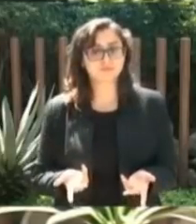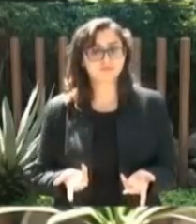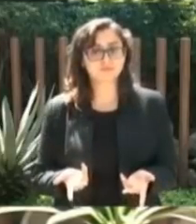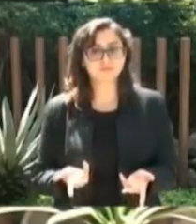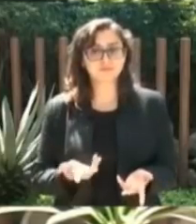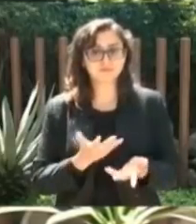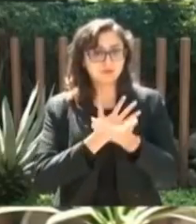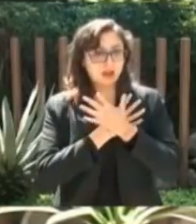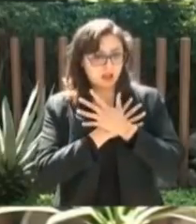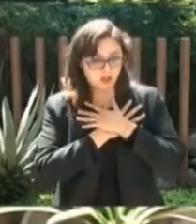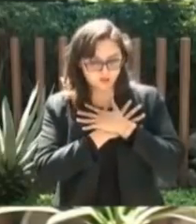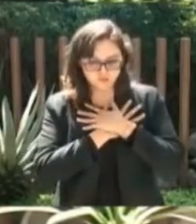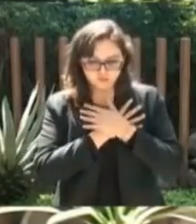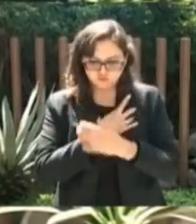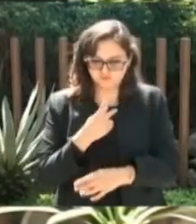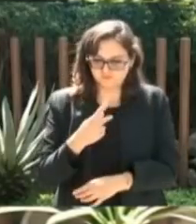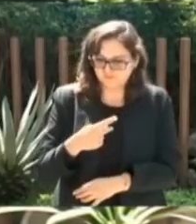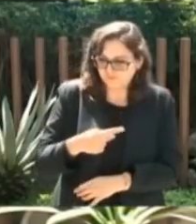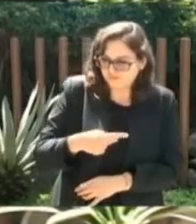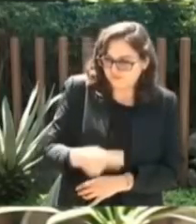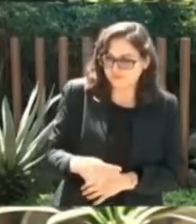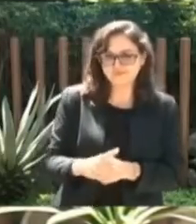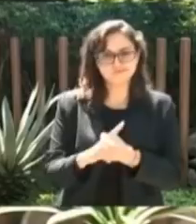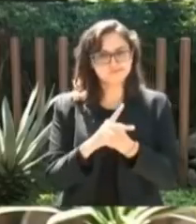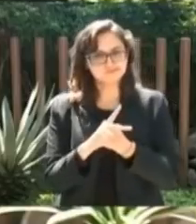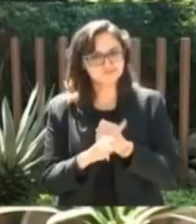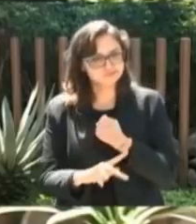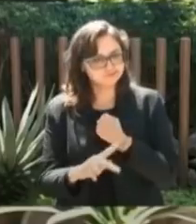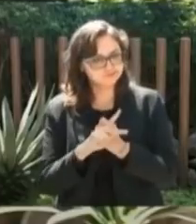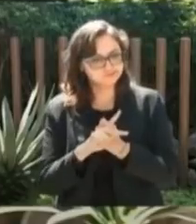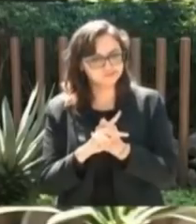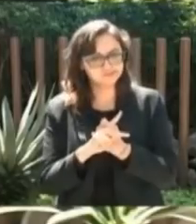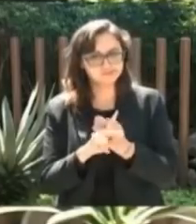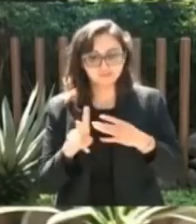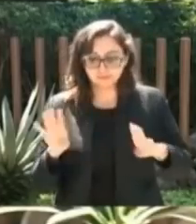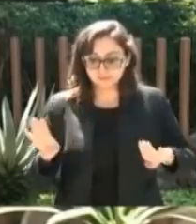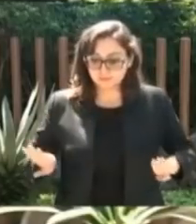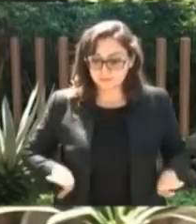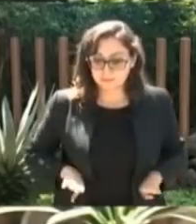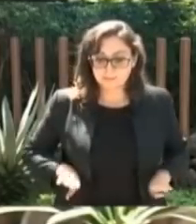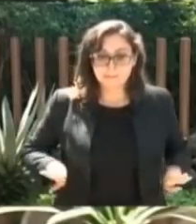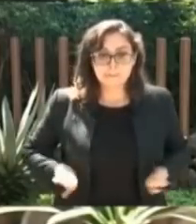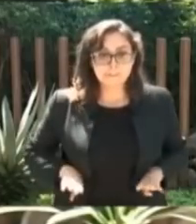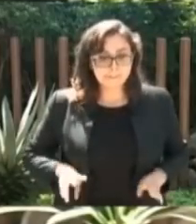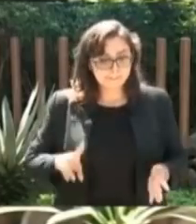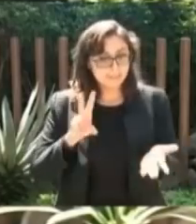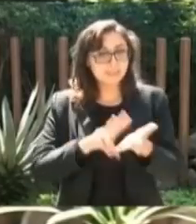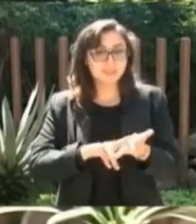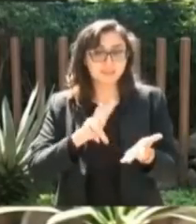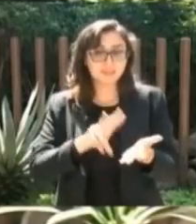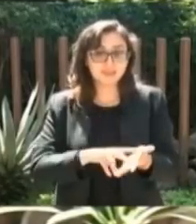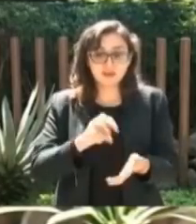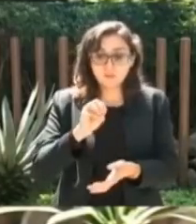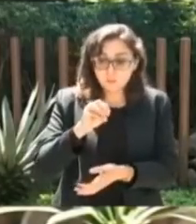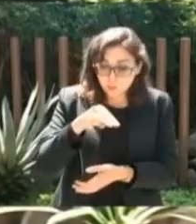el amor a la patria, los valores, la moralización.